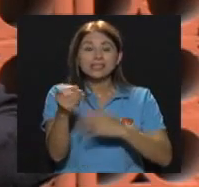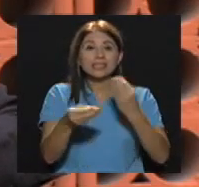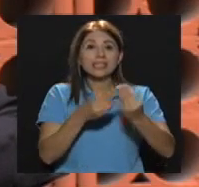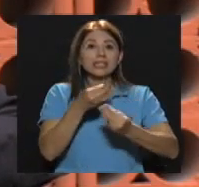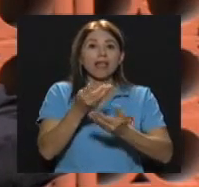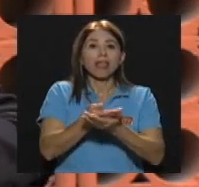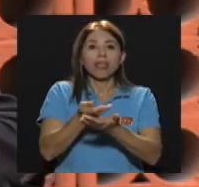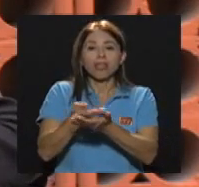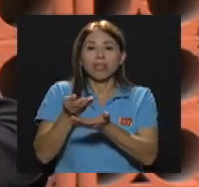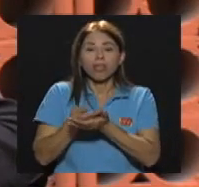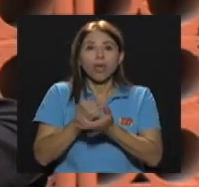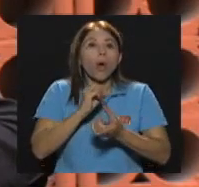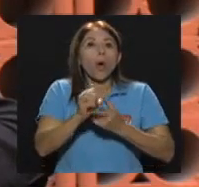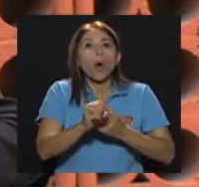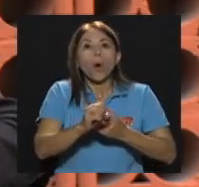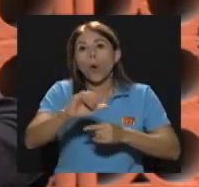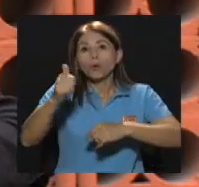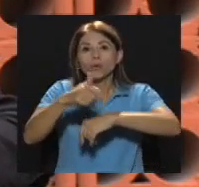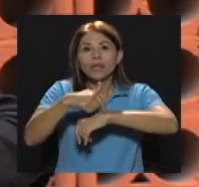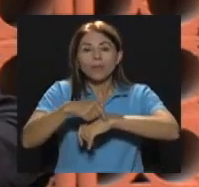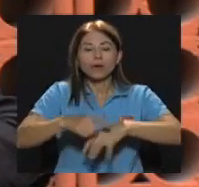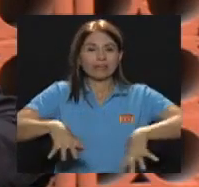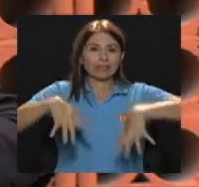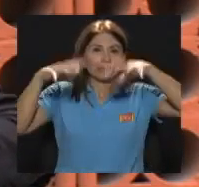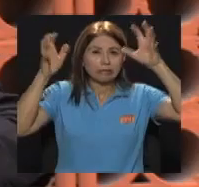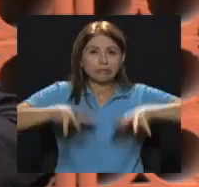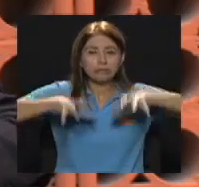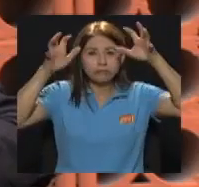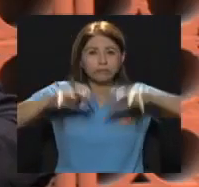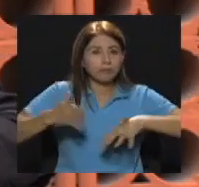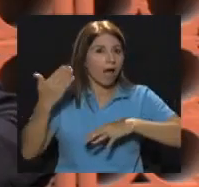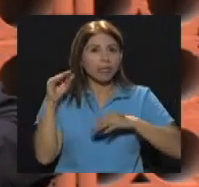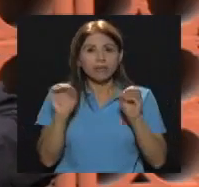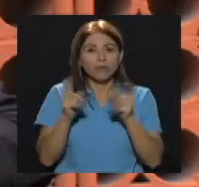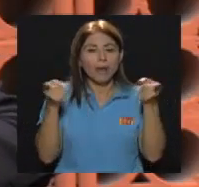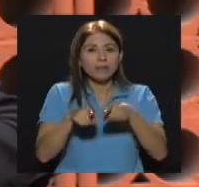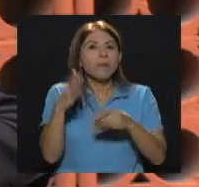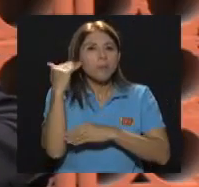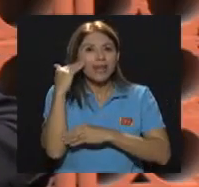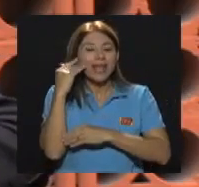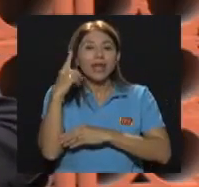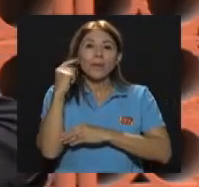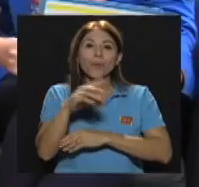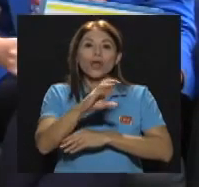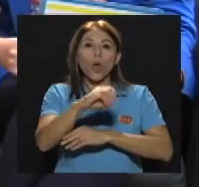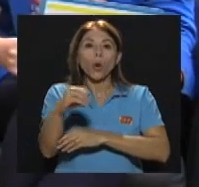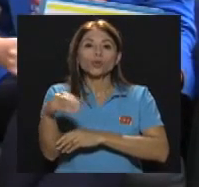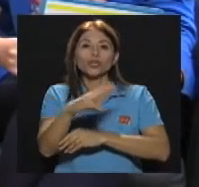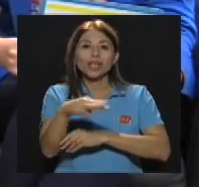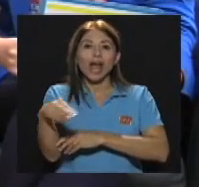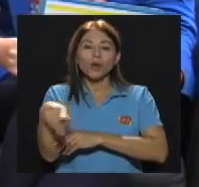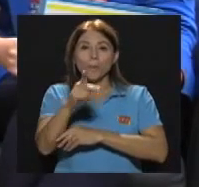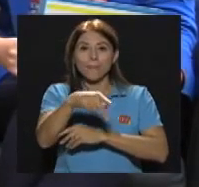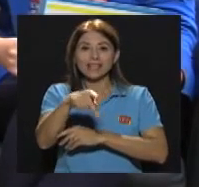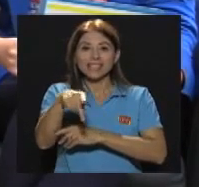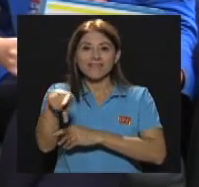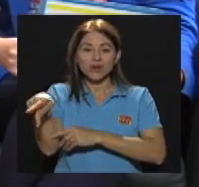que normalmente se tenía, precisamente por el calentamiento que hay en el Océano Pacífico, ¿verdad?